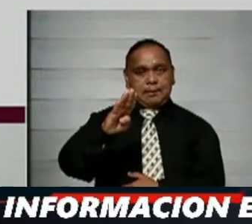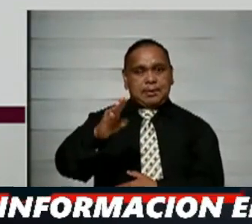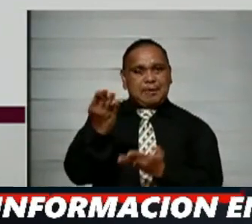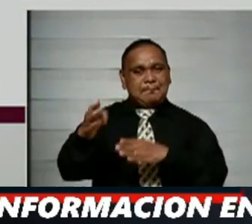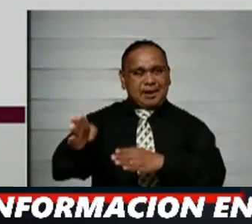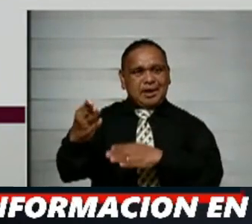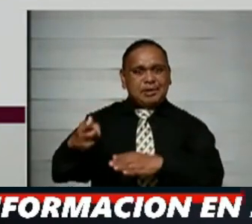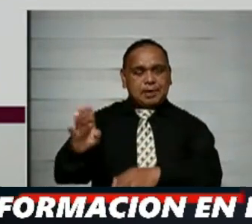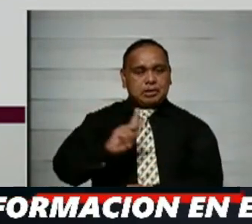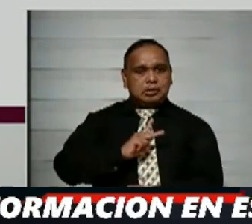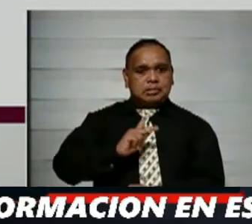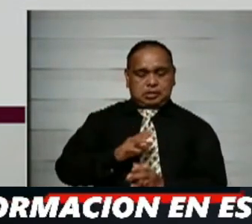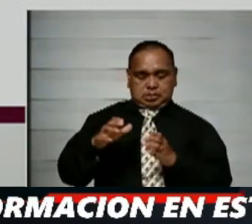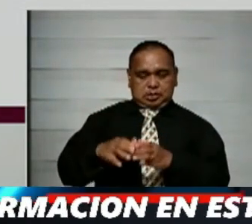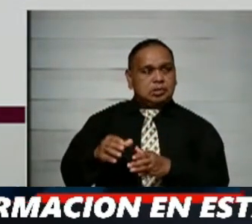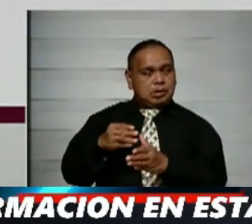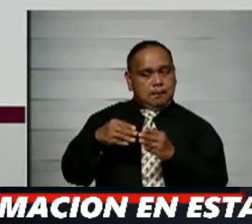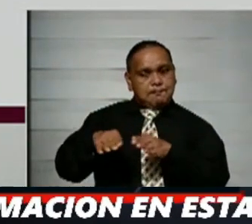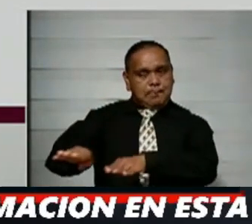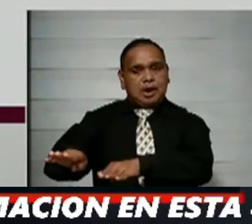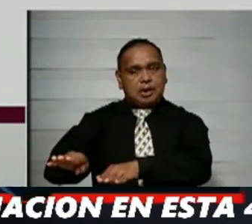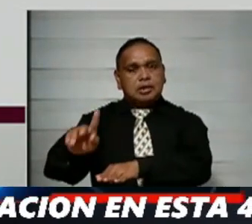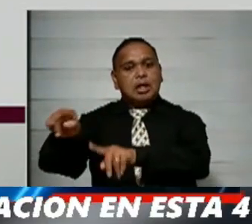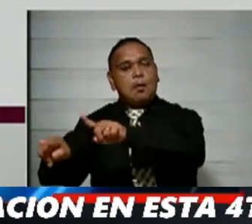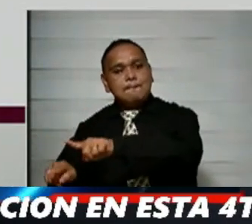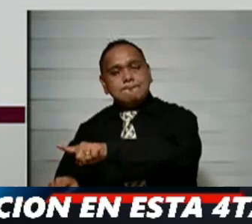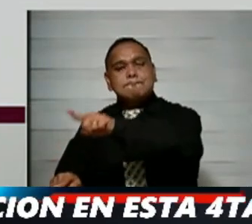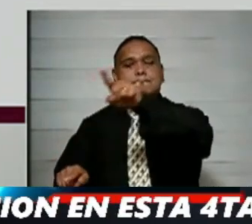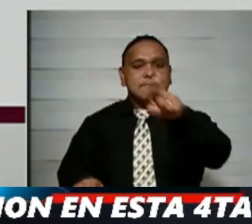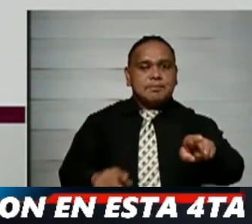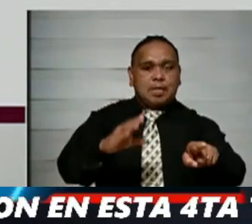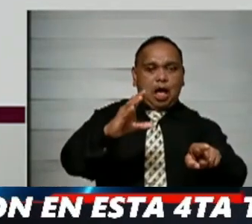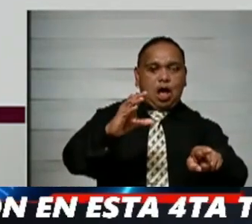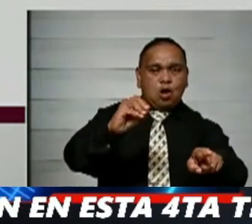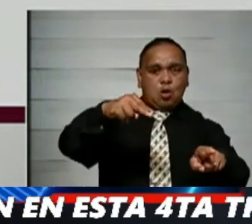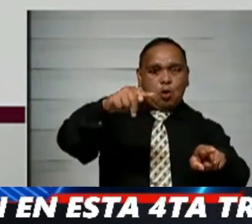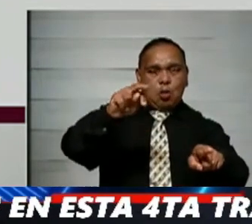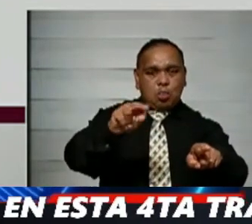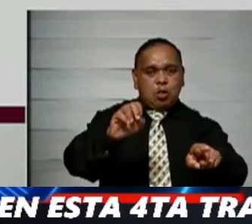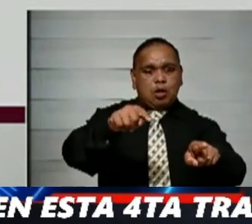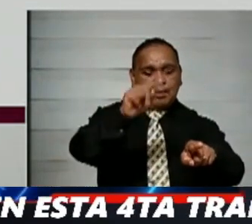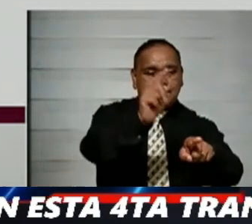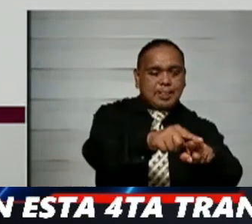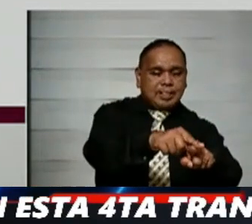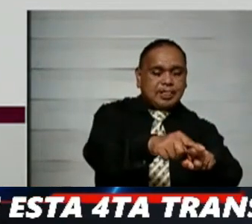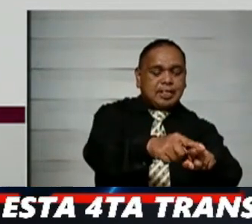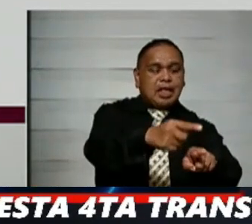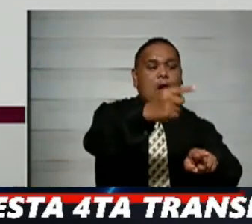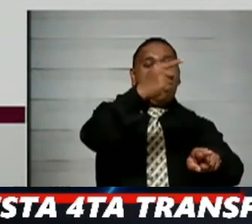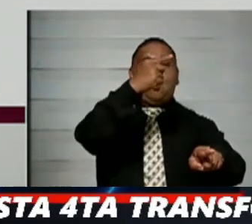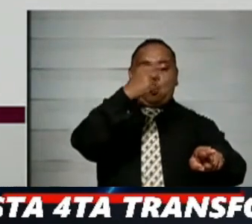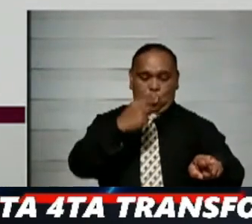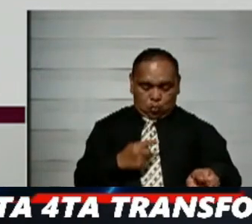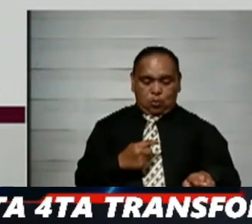a su cuenta. De su cuenta la mandan a Flow Control, ¿no? Y de Flow Control se la vuelven a pasar